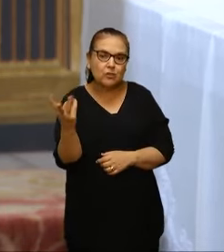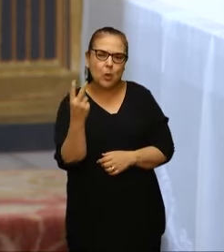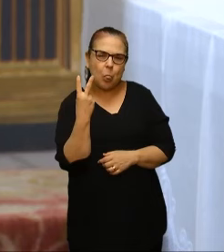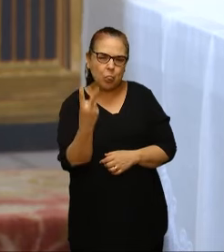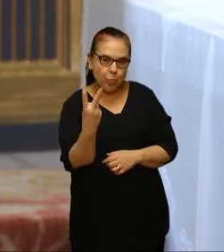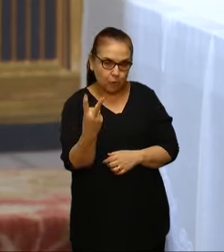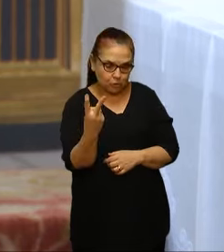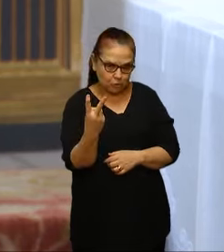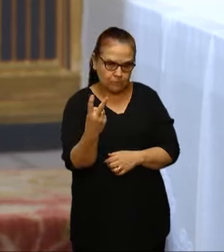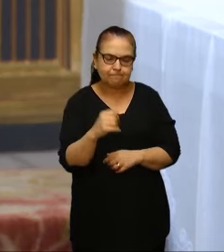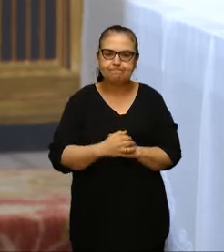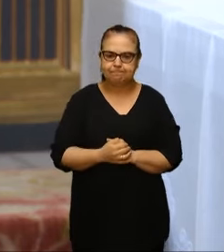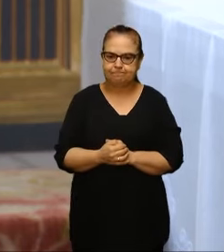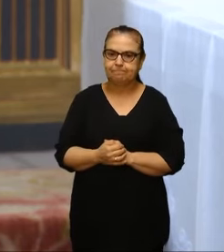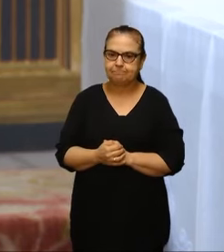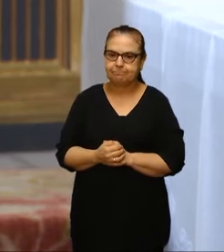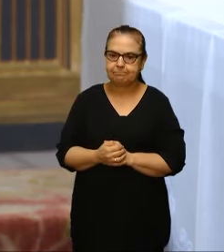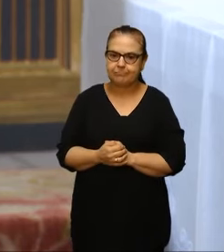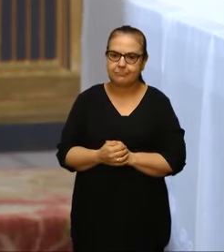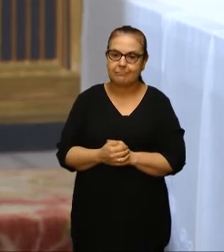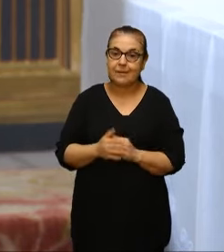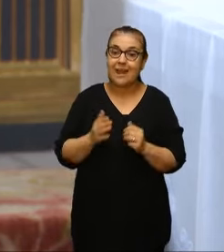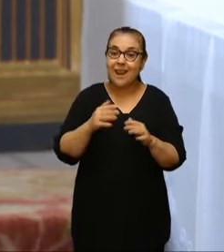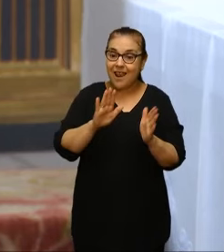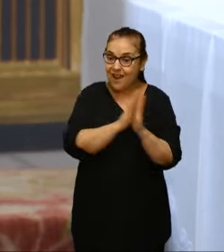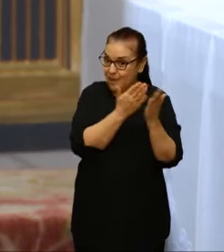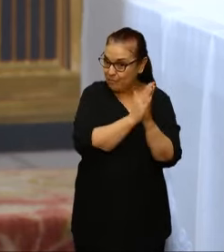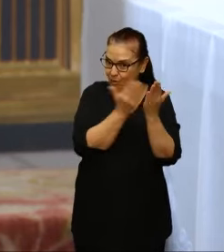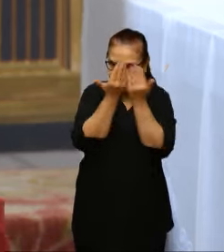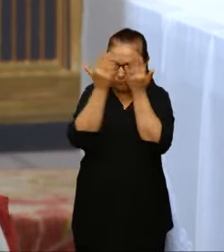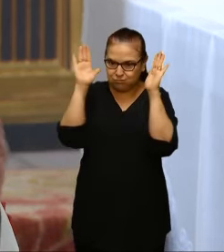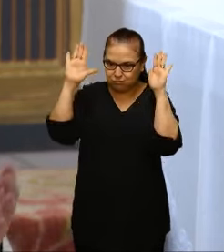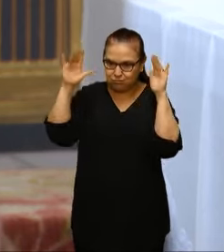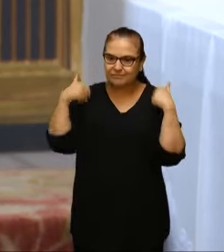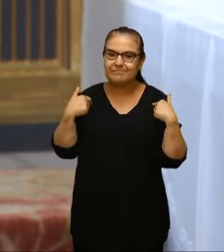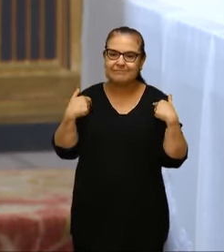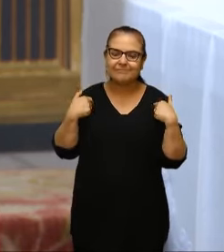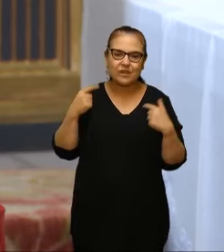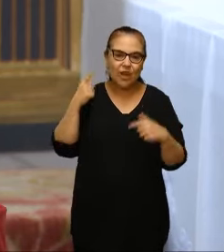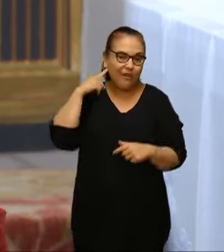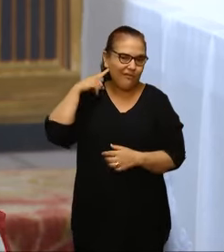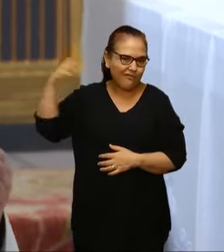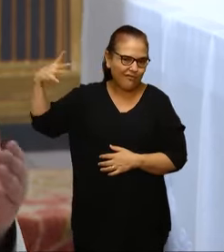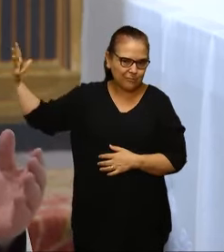dos cantidades. En el Apocalipsis, los famosos